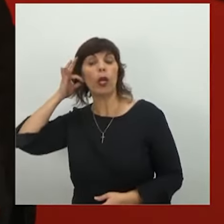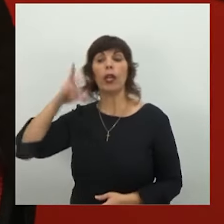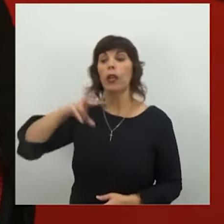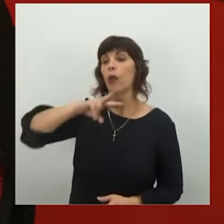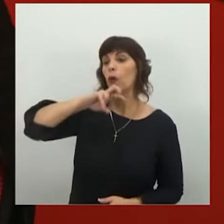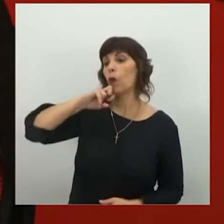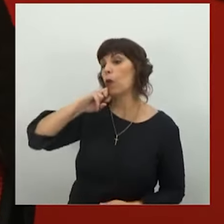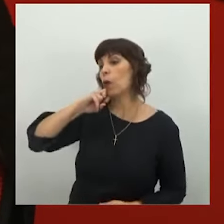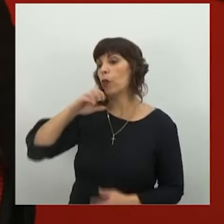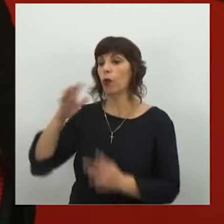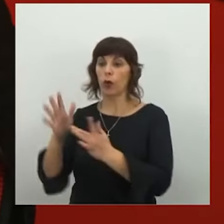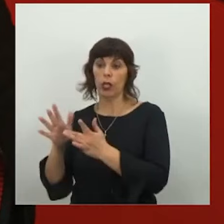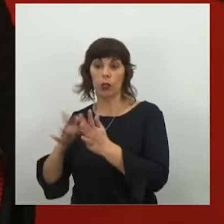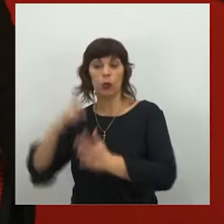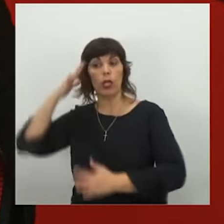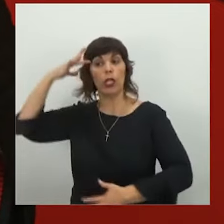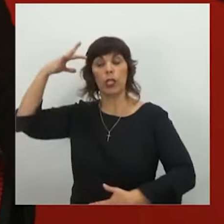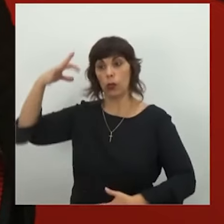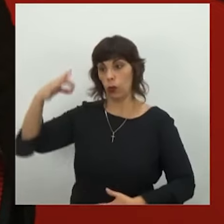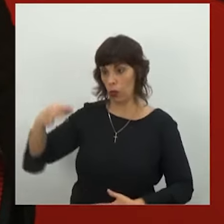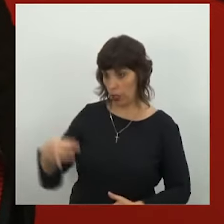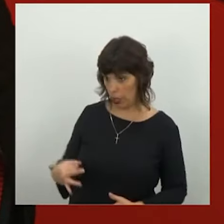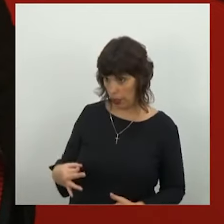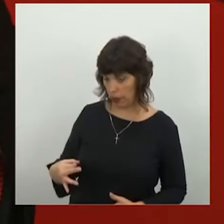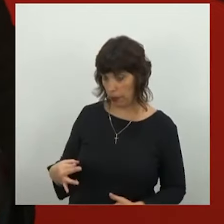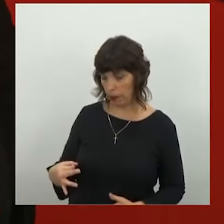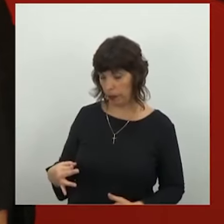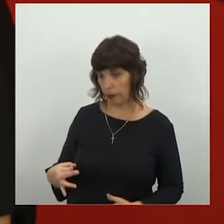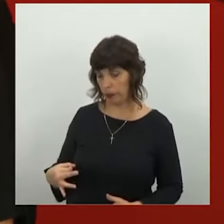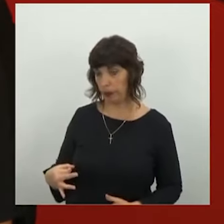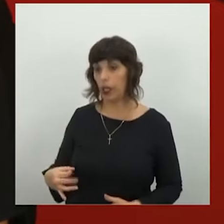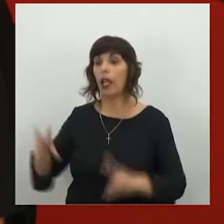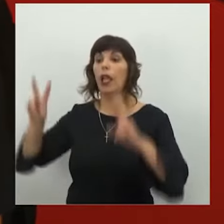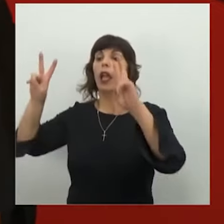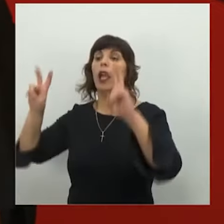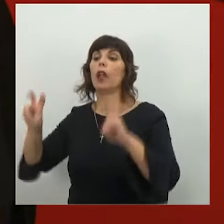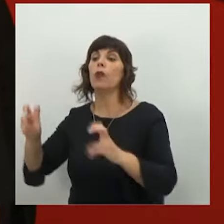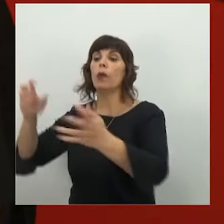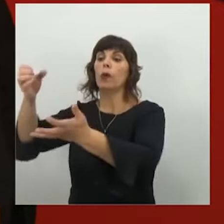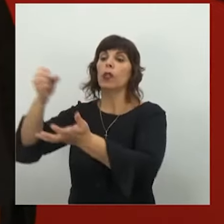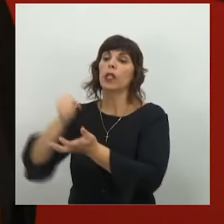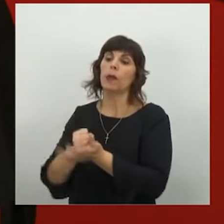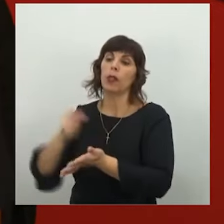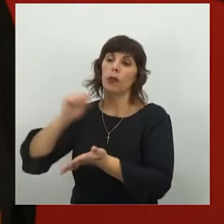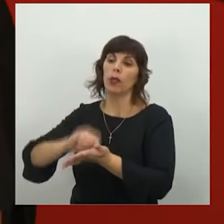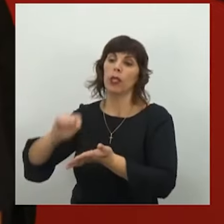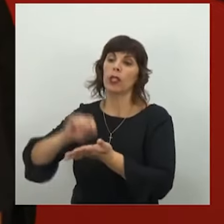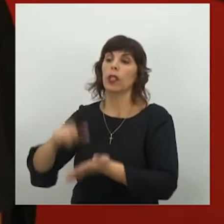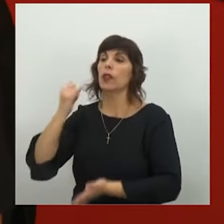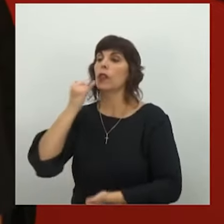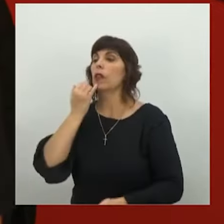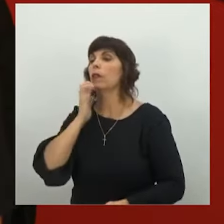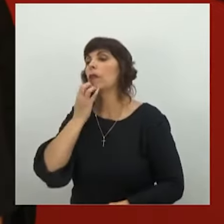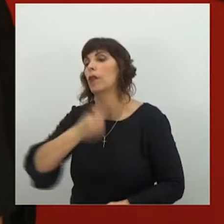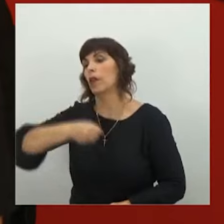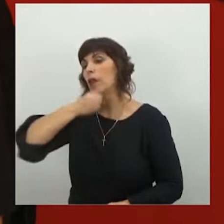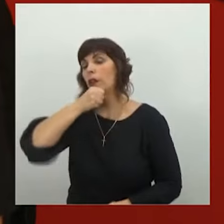que su original está escrito en griego, y el Antiguo Testamento original está escrito en